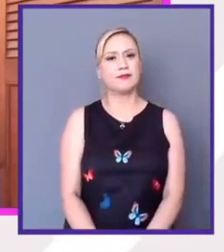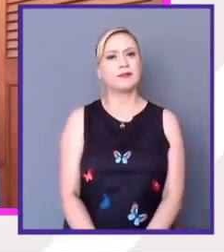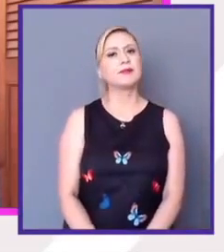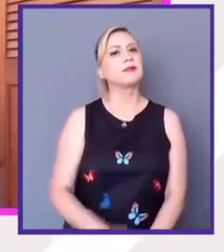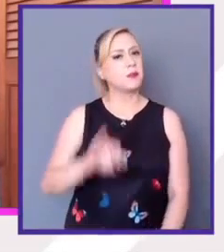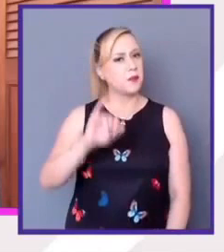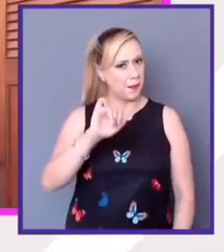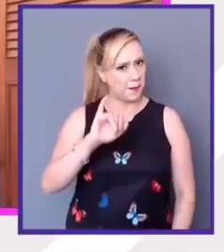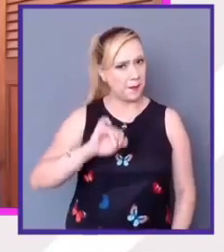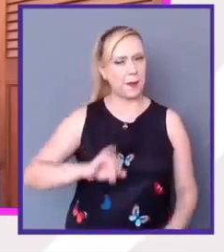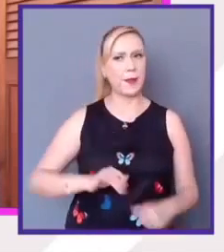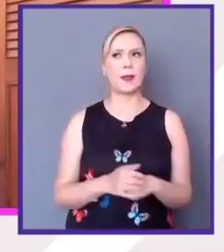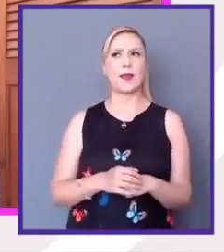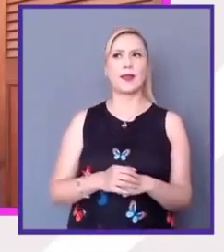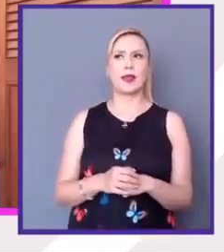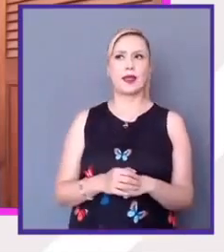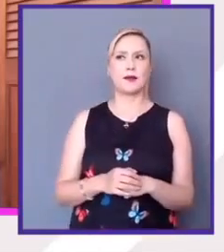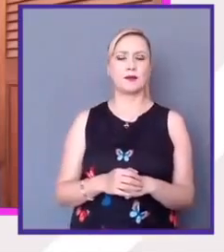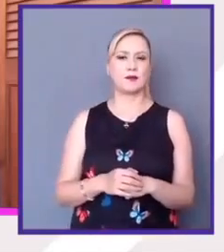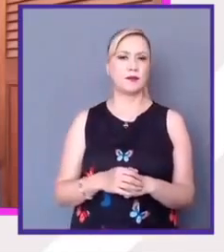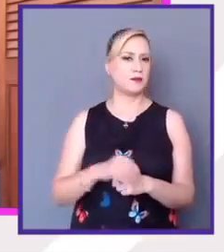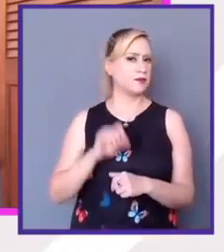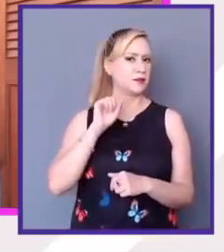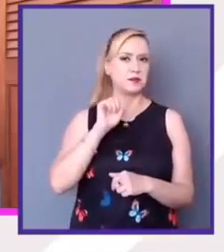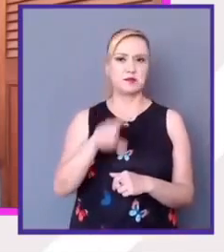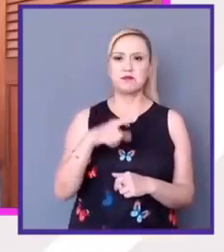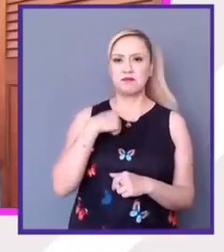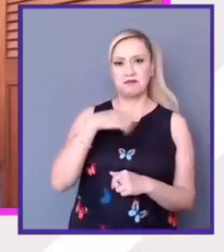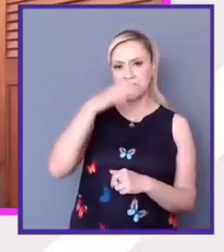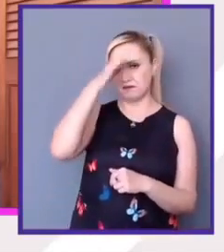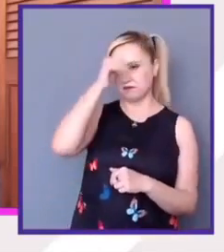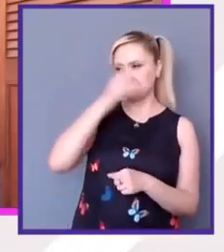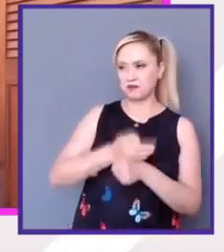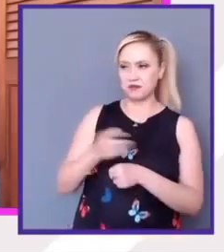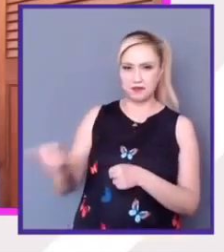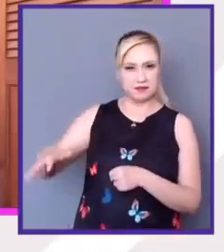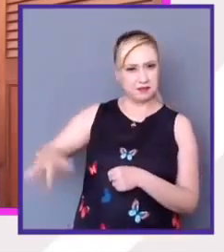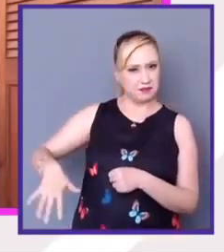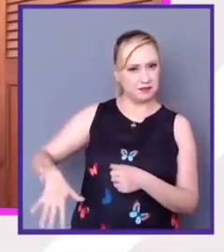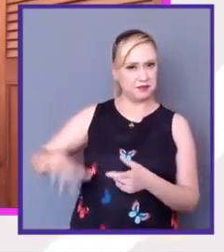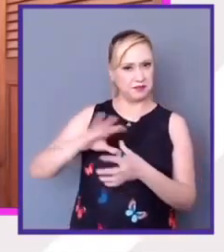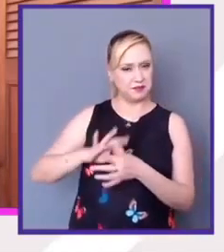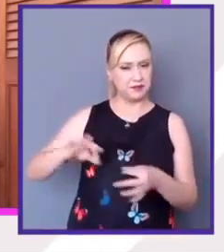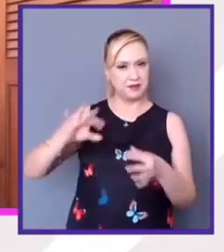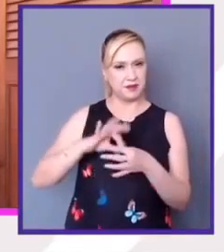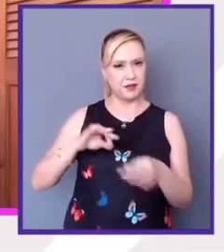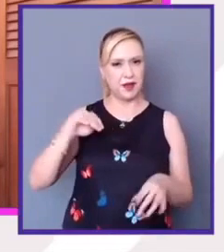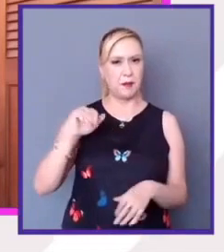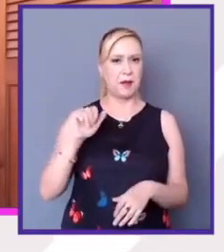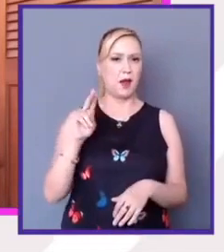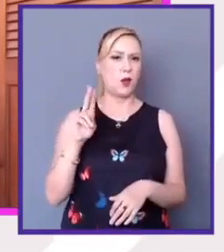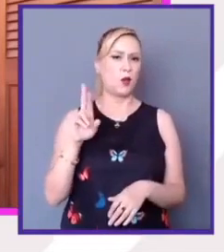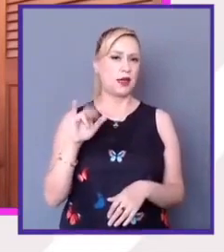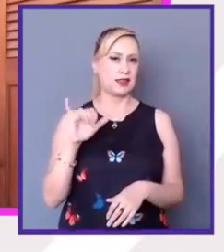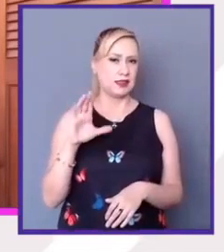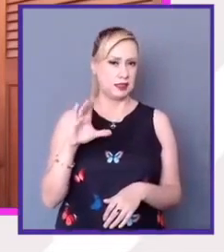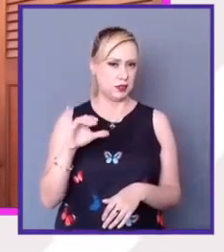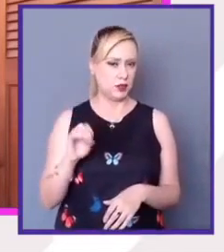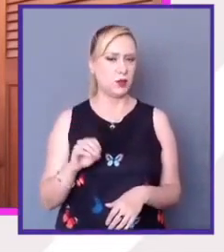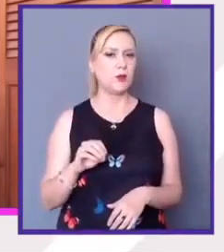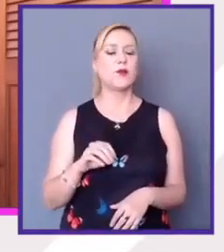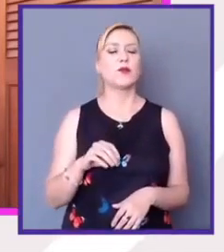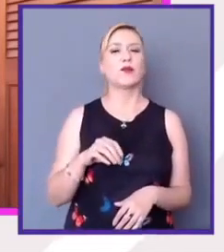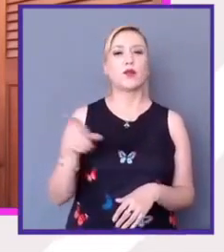Sí, pues yo igual ando como completamente de acuerdo con lo que dijo Mau, y también tengo algunos datos que usamos en el COPRED, sobre todo